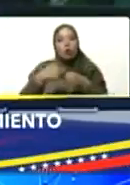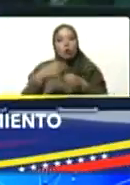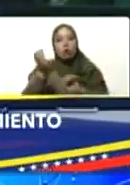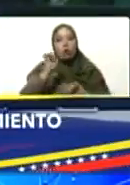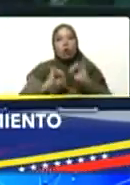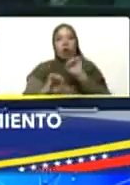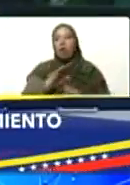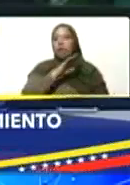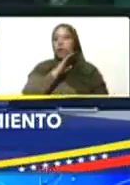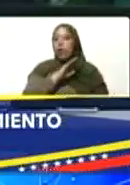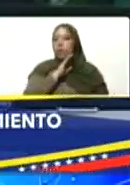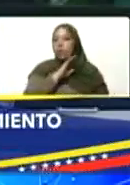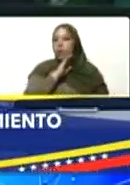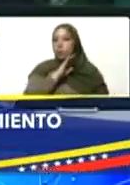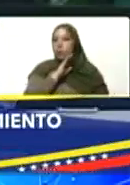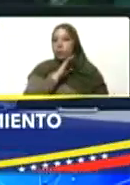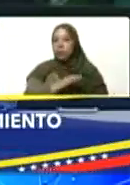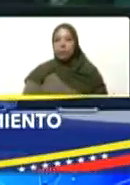enferma.